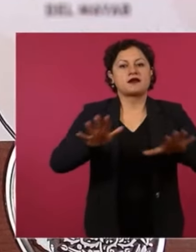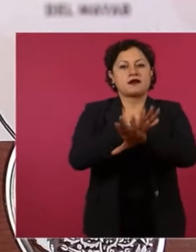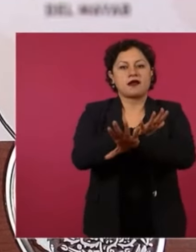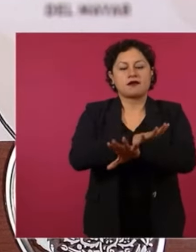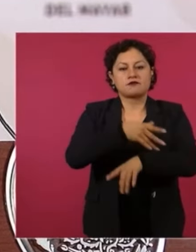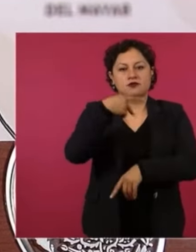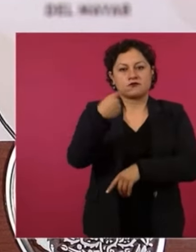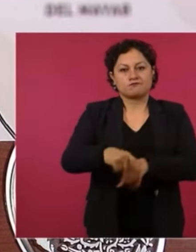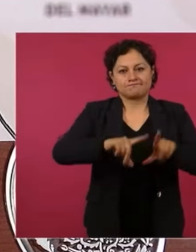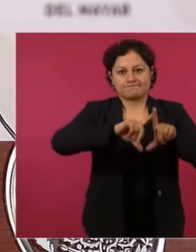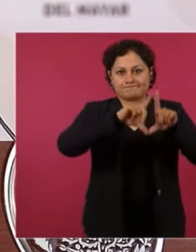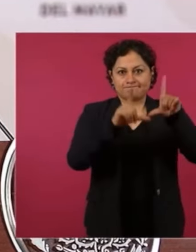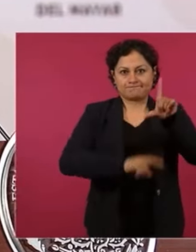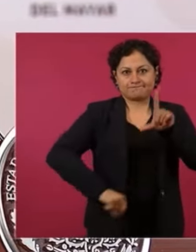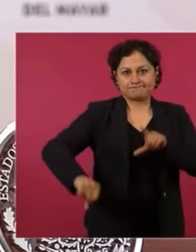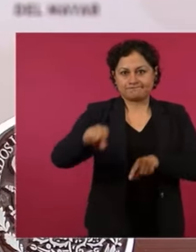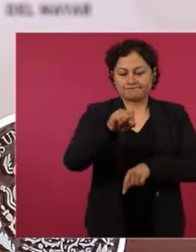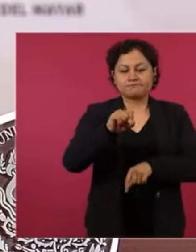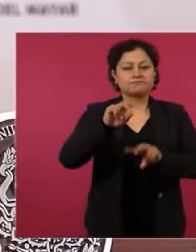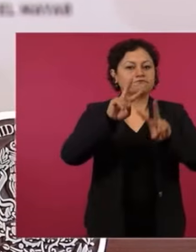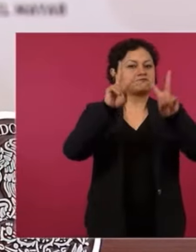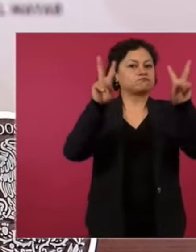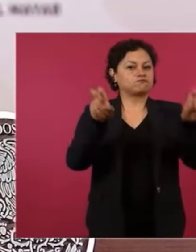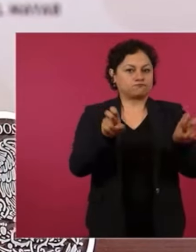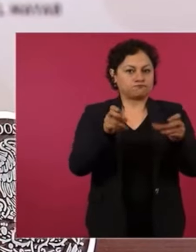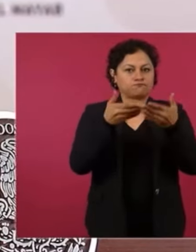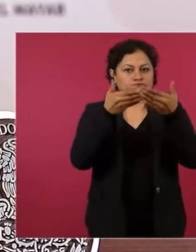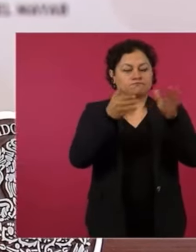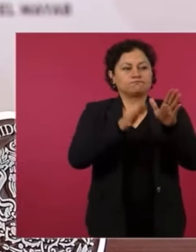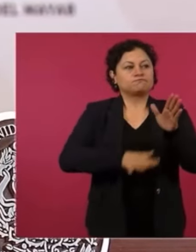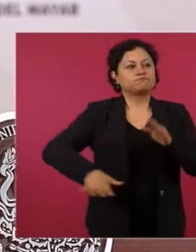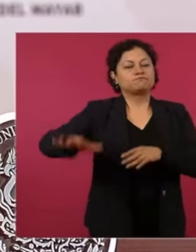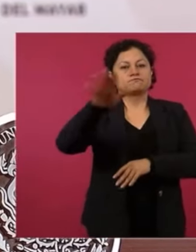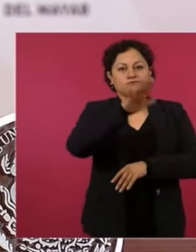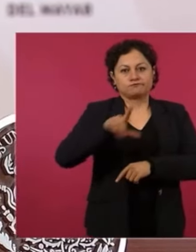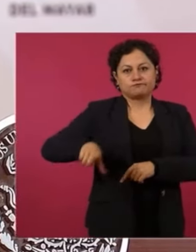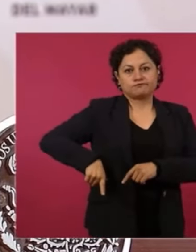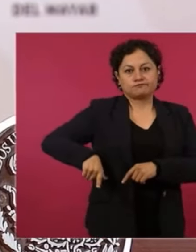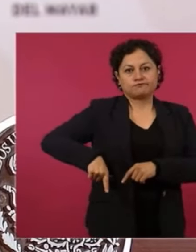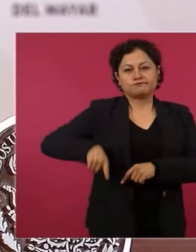país, lo que conocemos como la cuarta transformación.